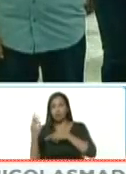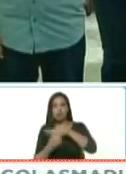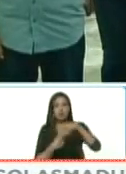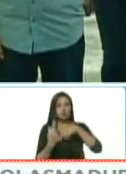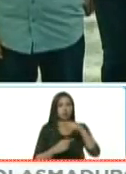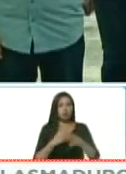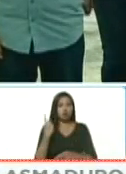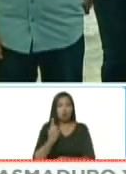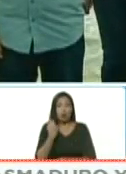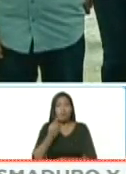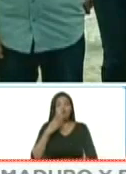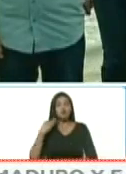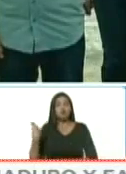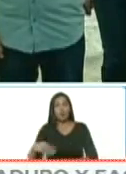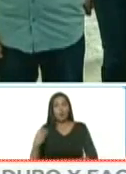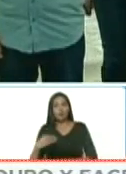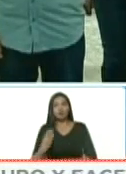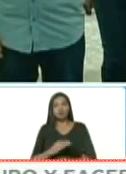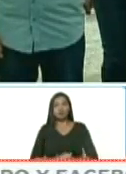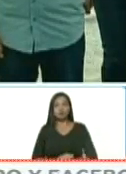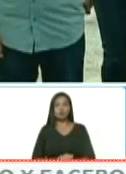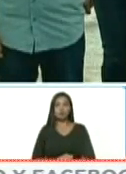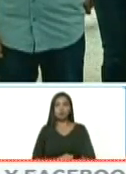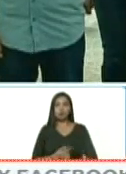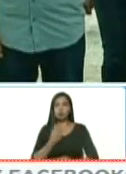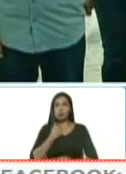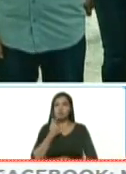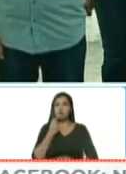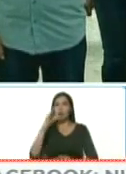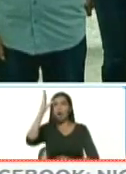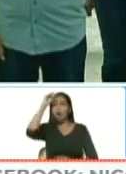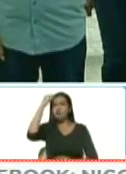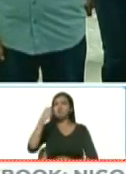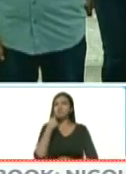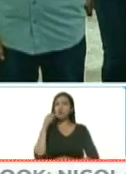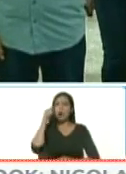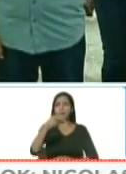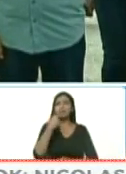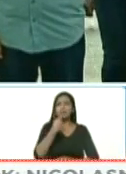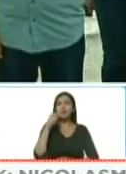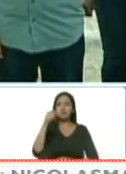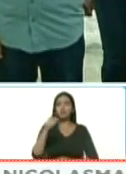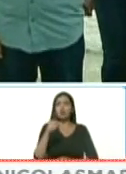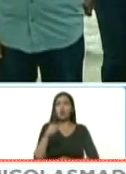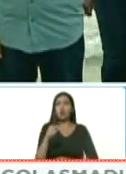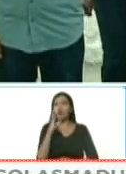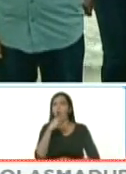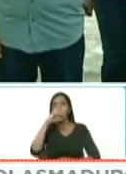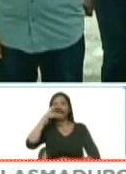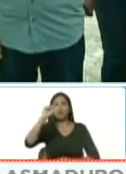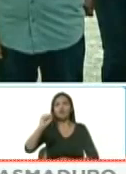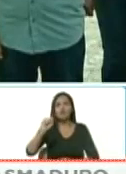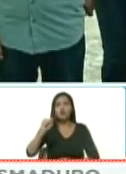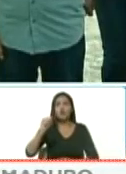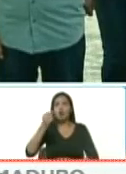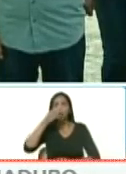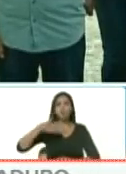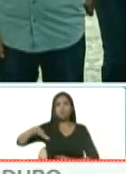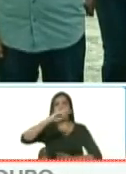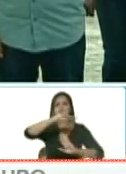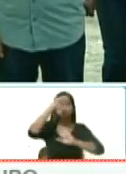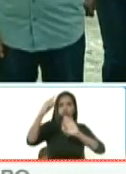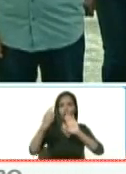juventud. Y se lo digo, Donald Trump, te lo digo a ti, Donald Trump, no es Maduro, es un